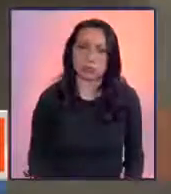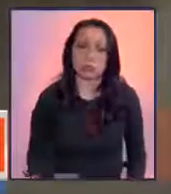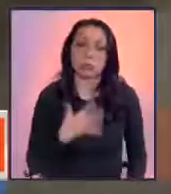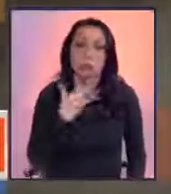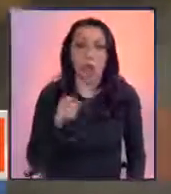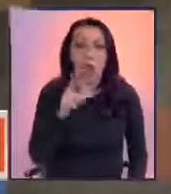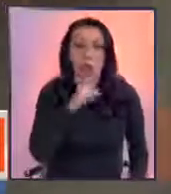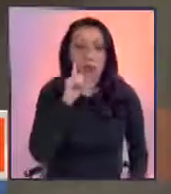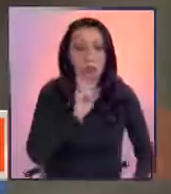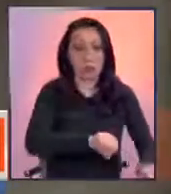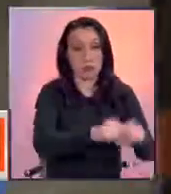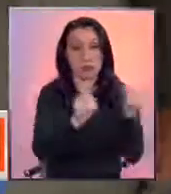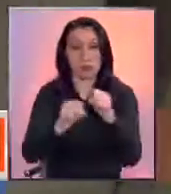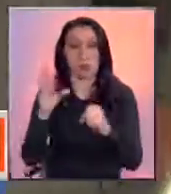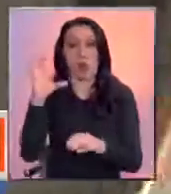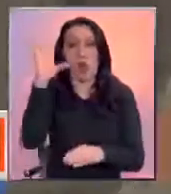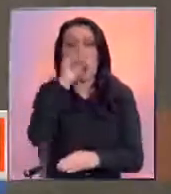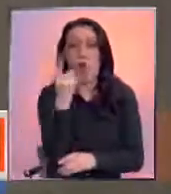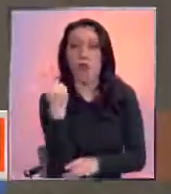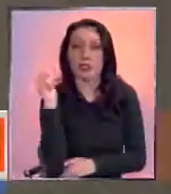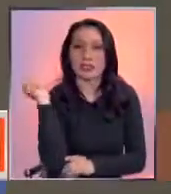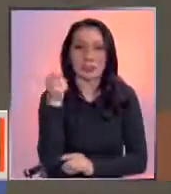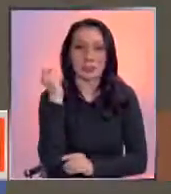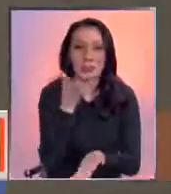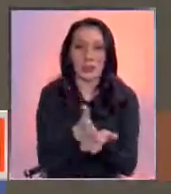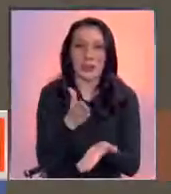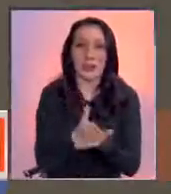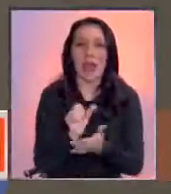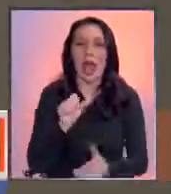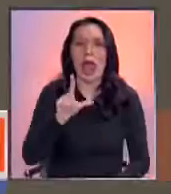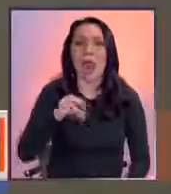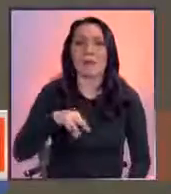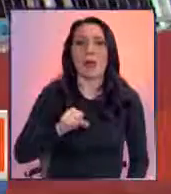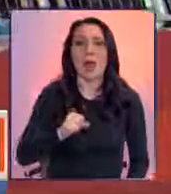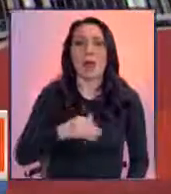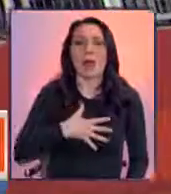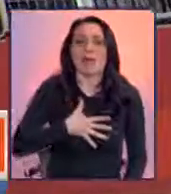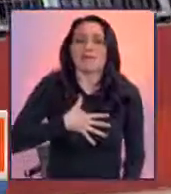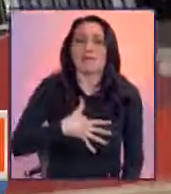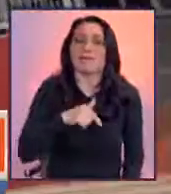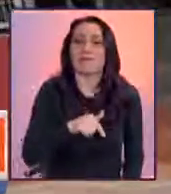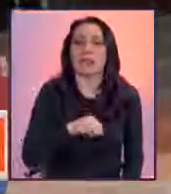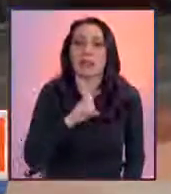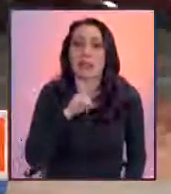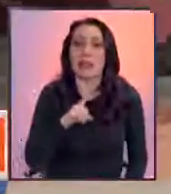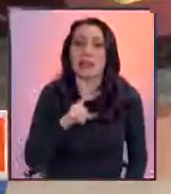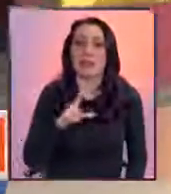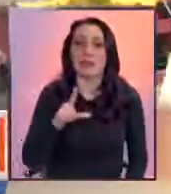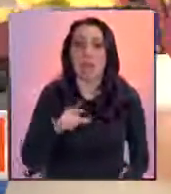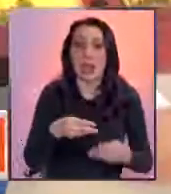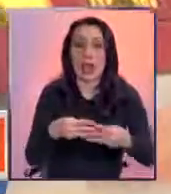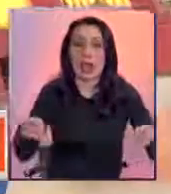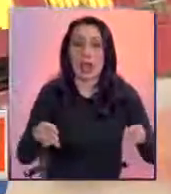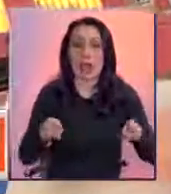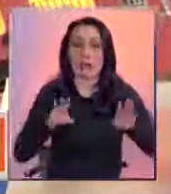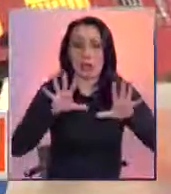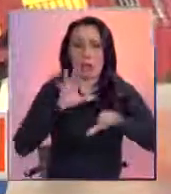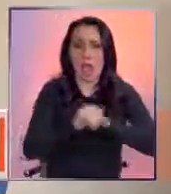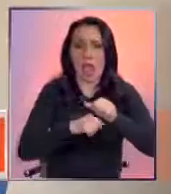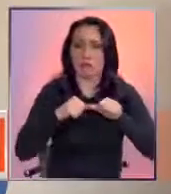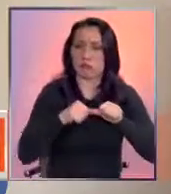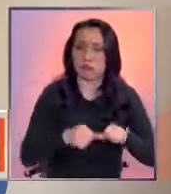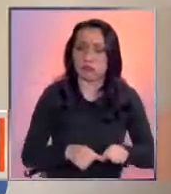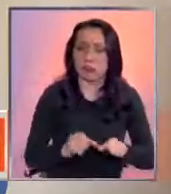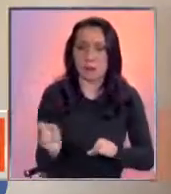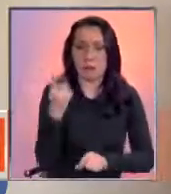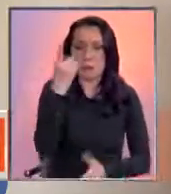así quedó la noche del 11 de septiembre el colegio Alma Mater de La Granja. Llevan una década en la comuna y esta es la primera vez